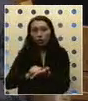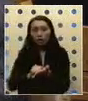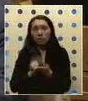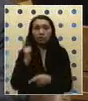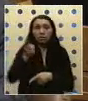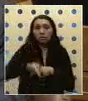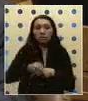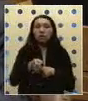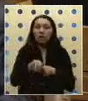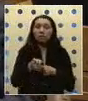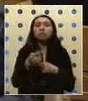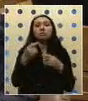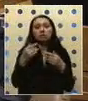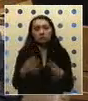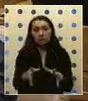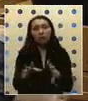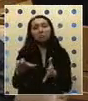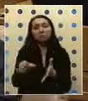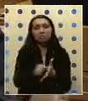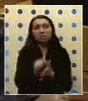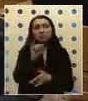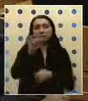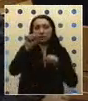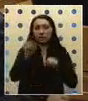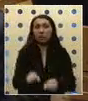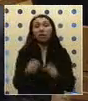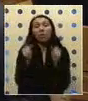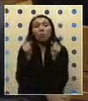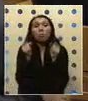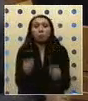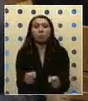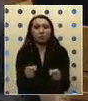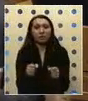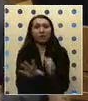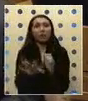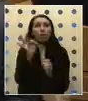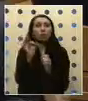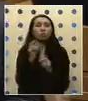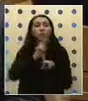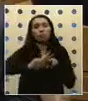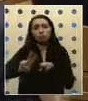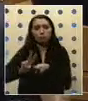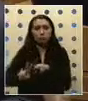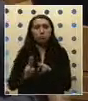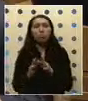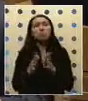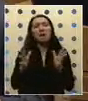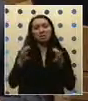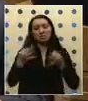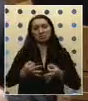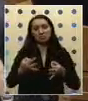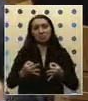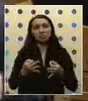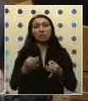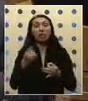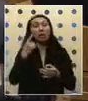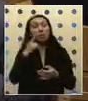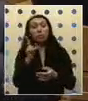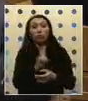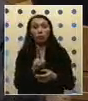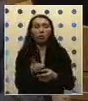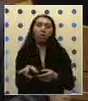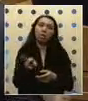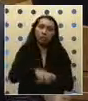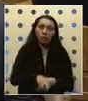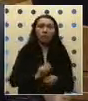que al menos eso se estaría acogiendo y es posible encontrar una solución más razonable, porque si no hay que hacer los